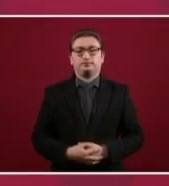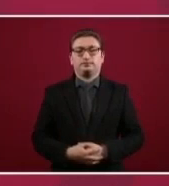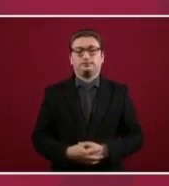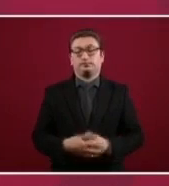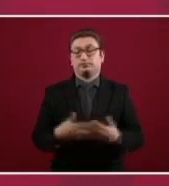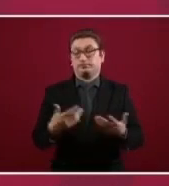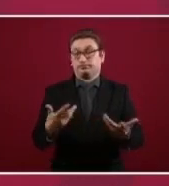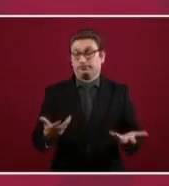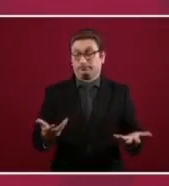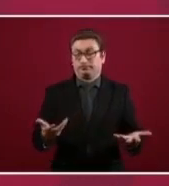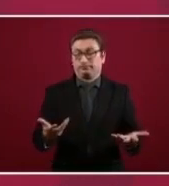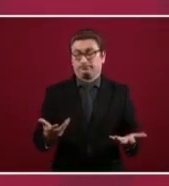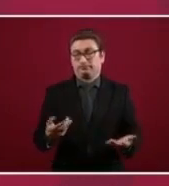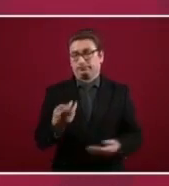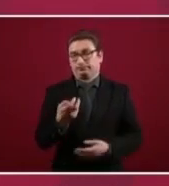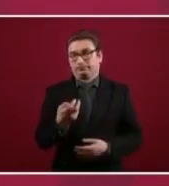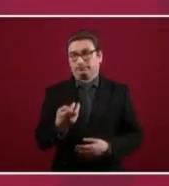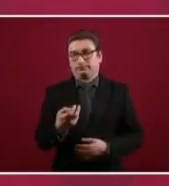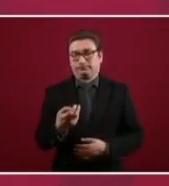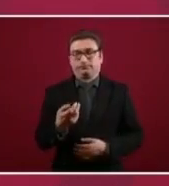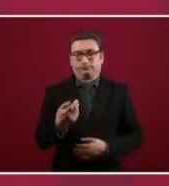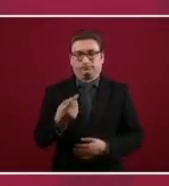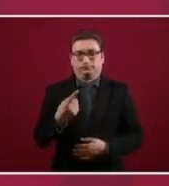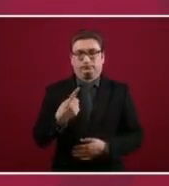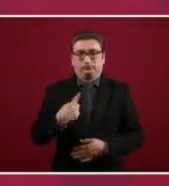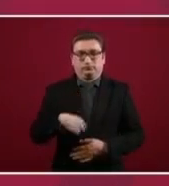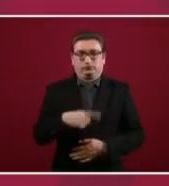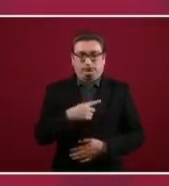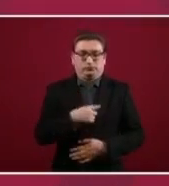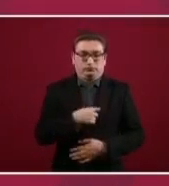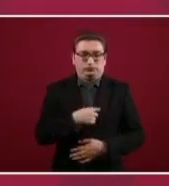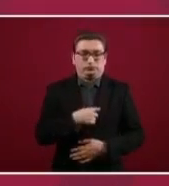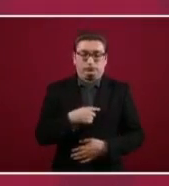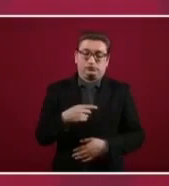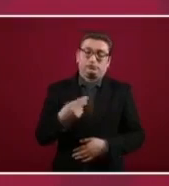entonces si tenemos nosotros que cuidar